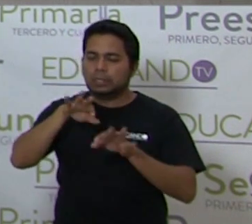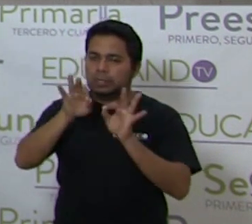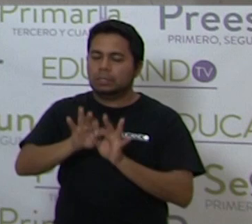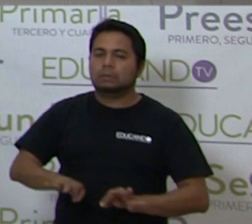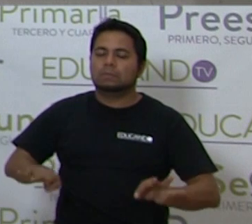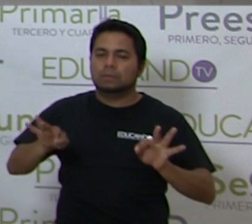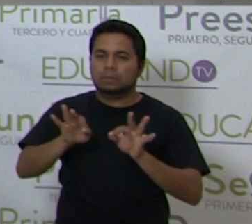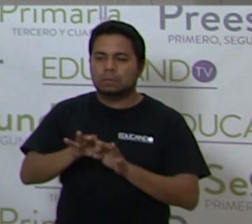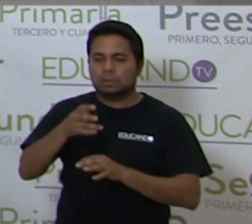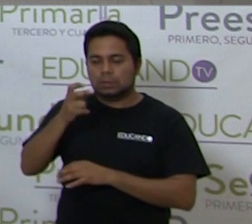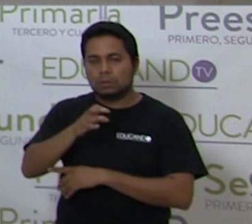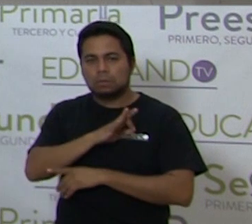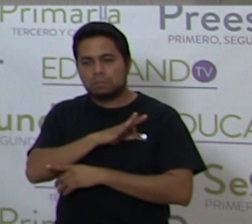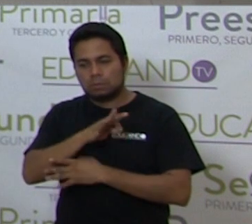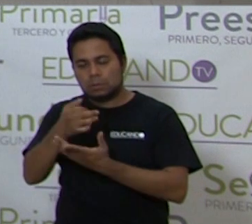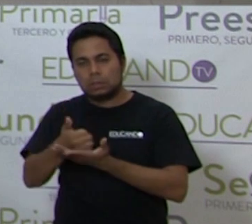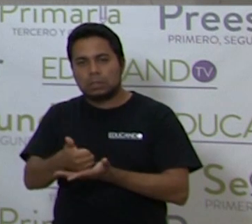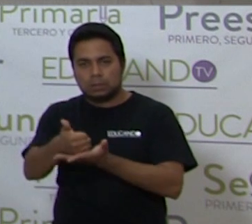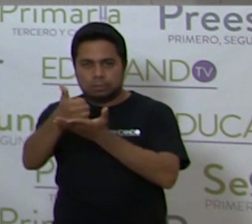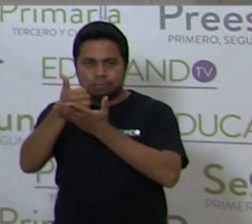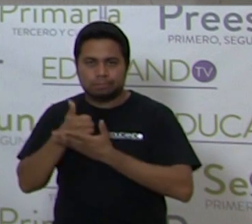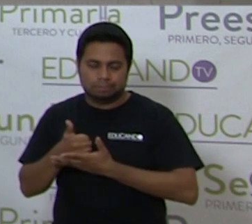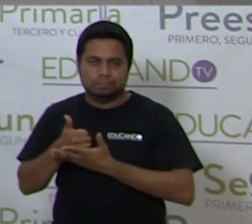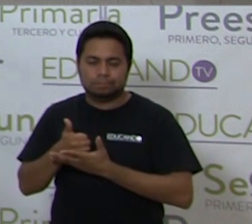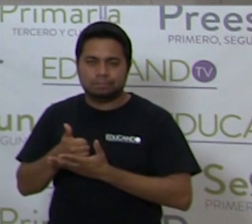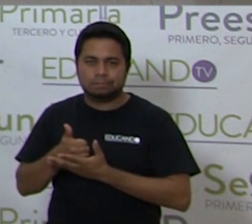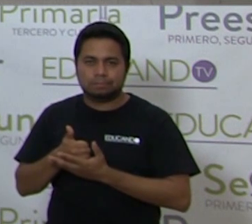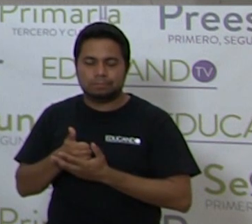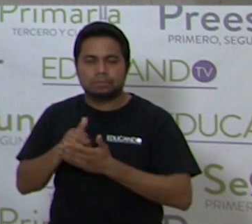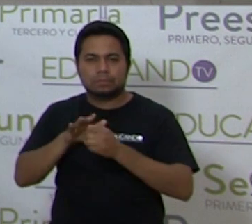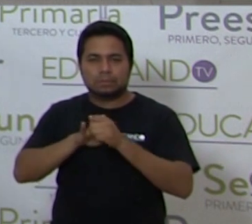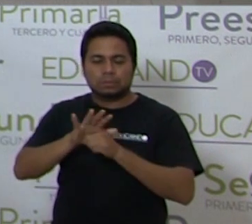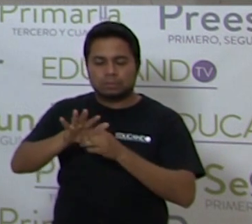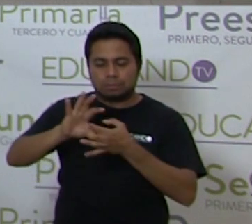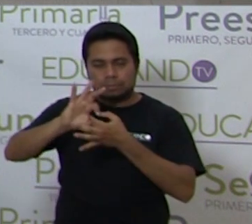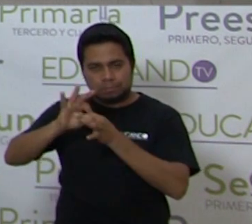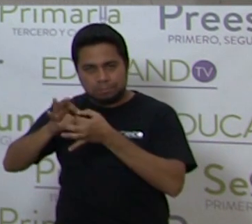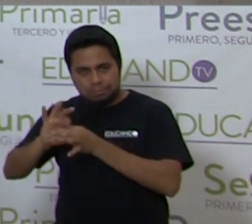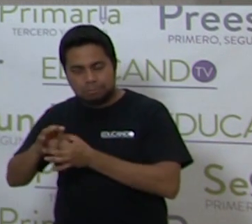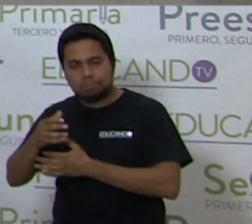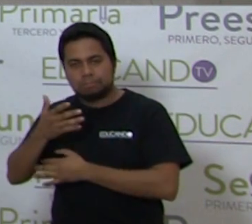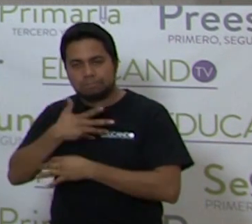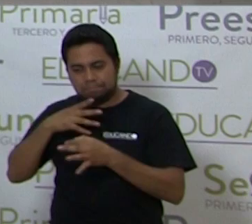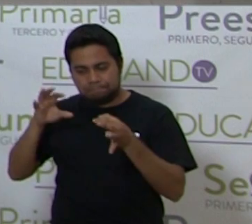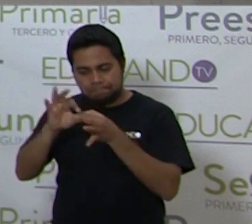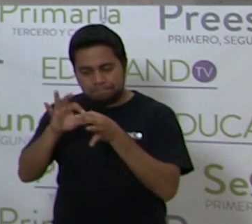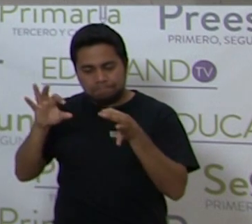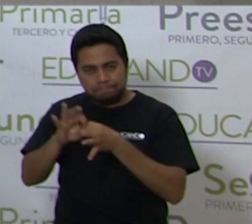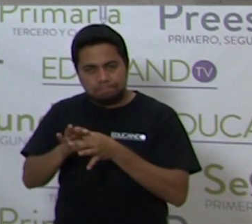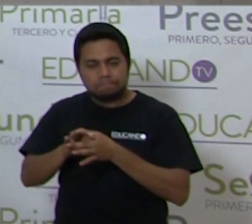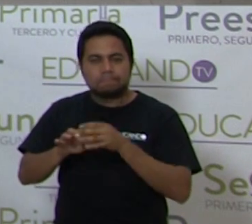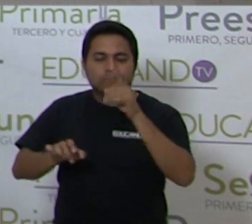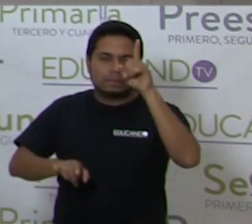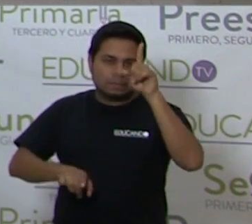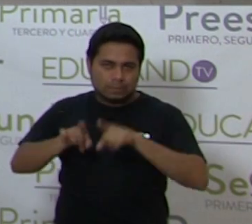a permitir entender y comprender las referencias que estamos haciendo.